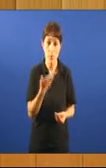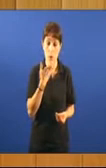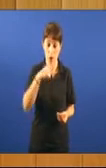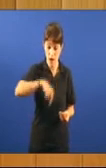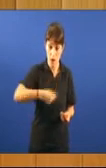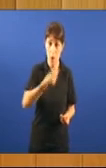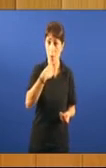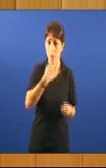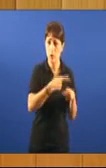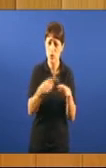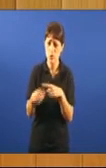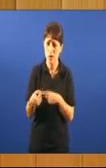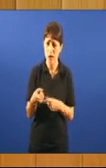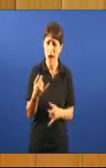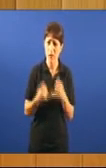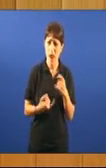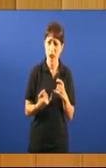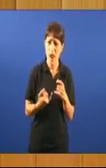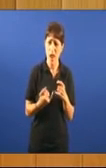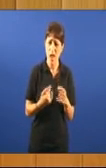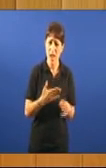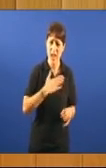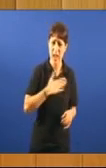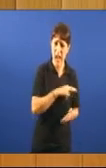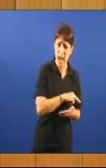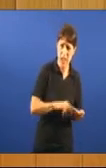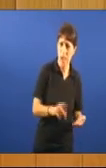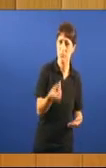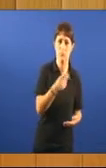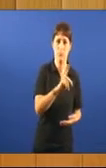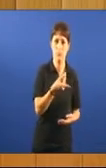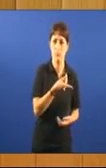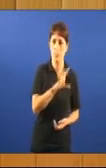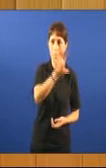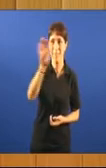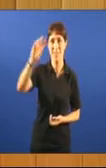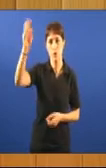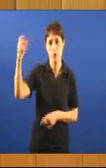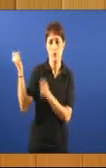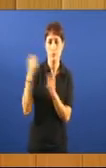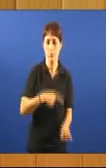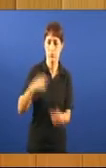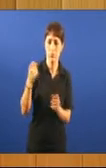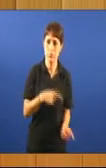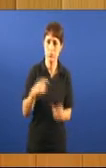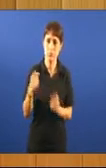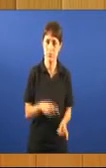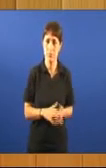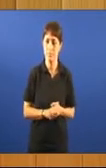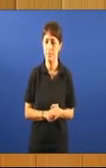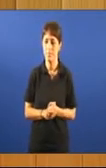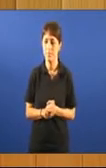importados. Resumío con maravillosa retranca galega o Carrabouxo, ese persoaxe do